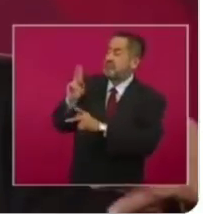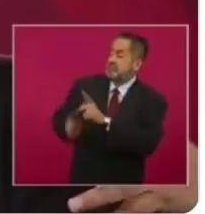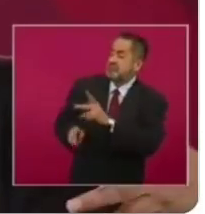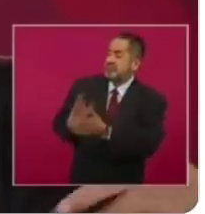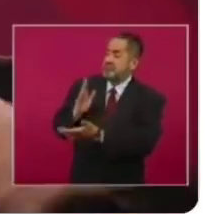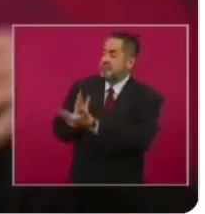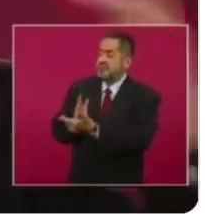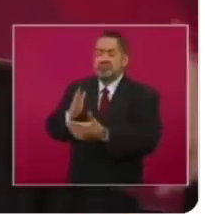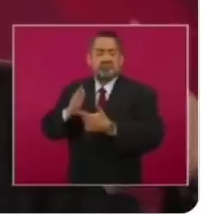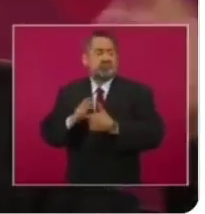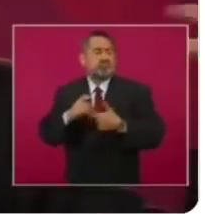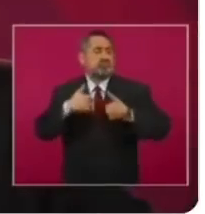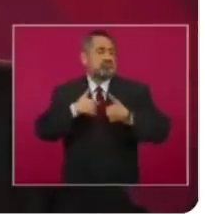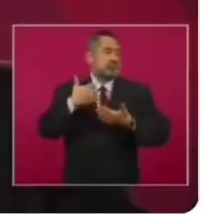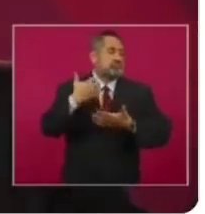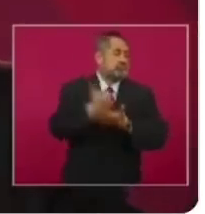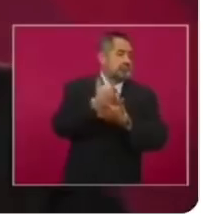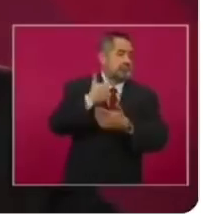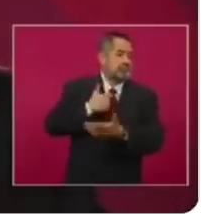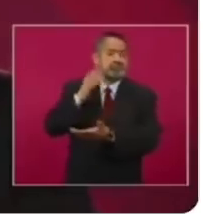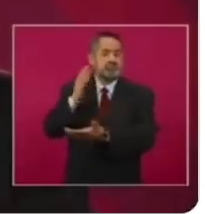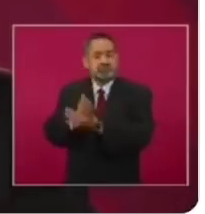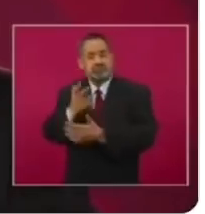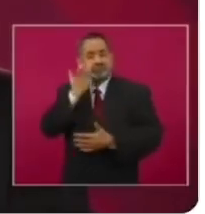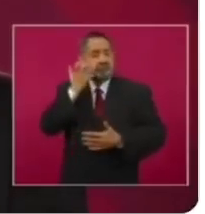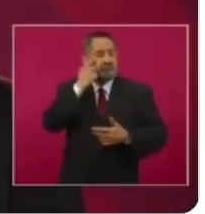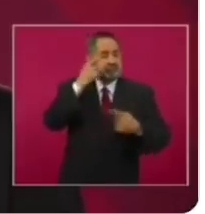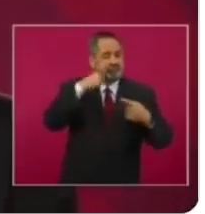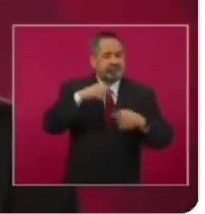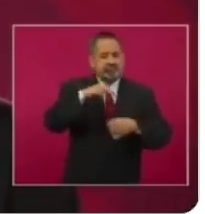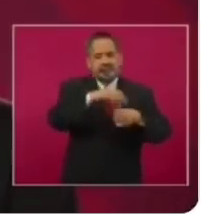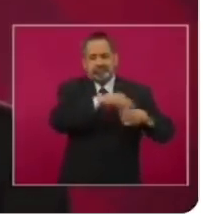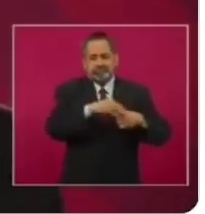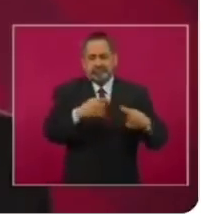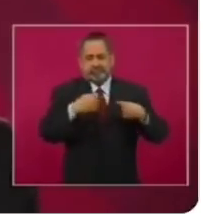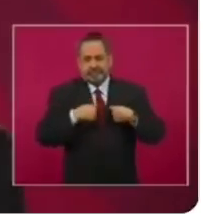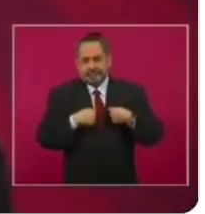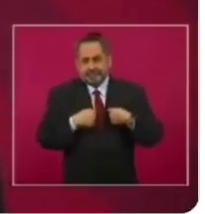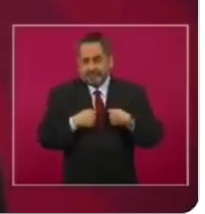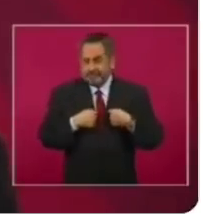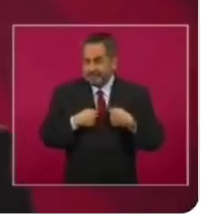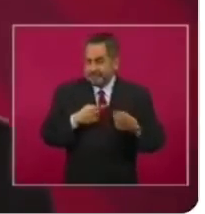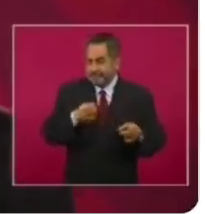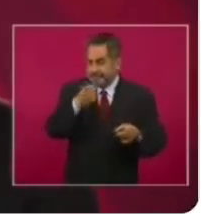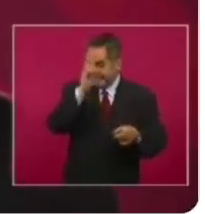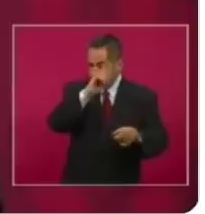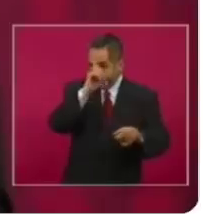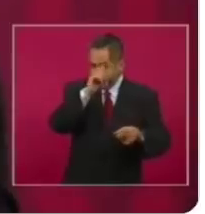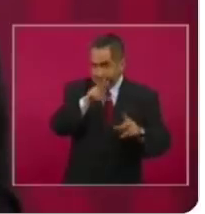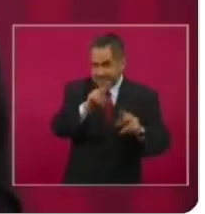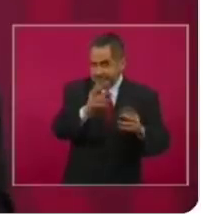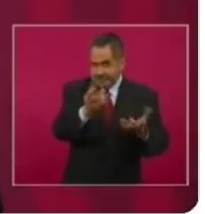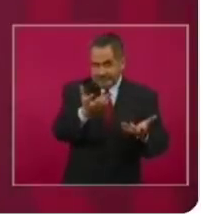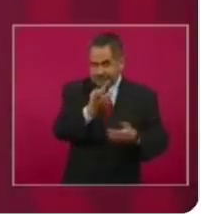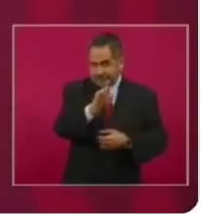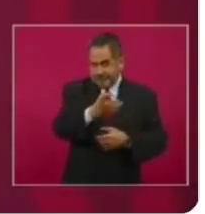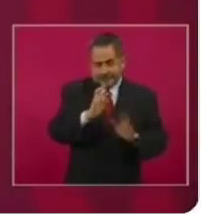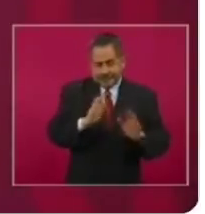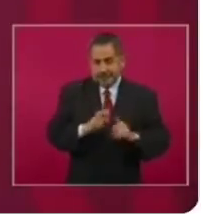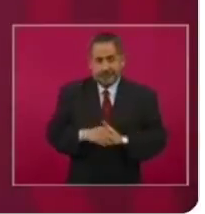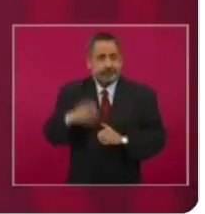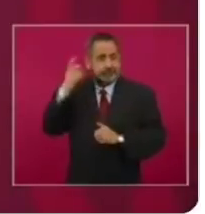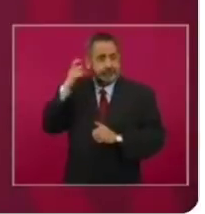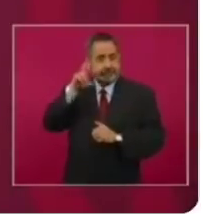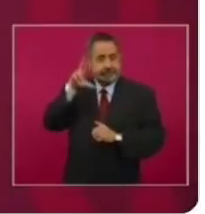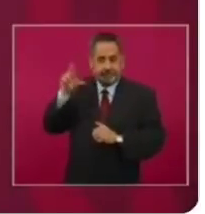si yo gano voy a detener el tema pues yo les recomendaría que no lo hicieran porque la gente se le sigue en